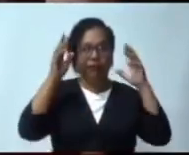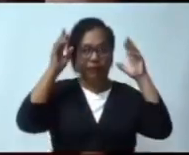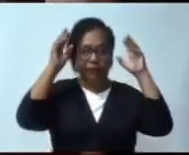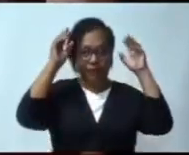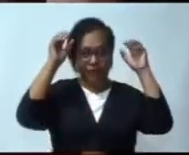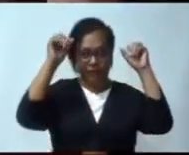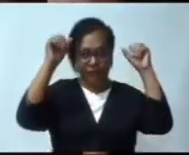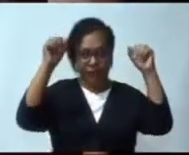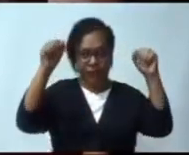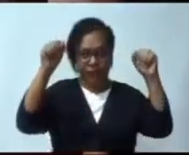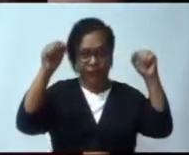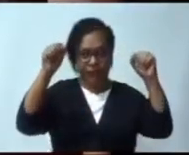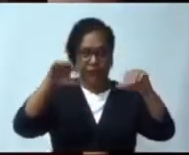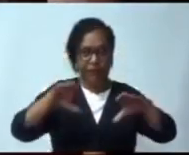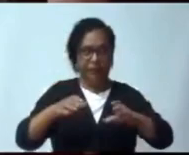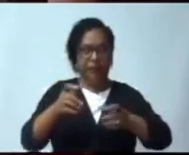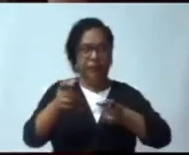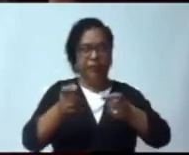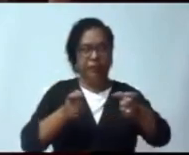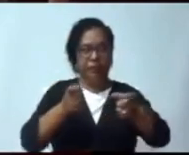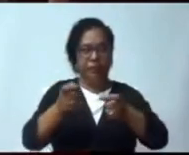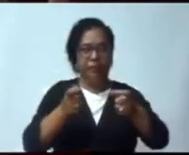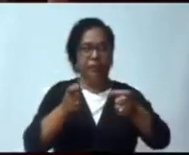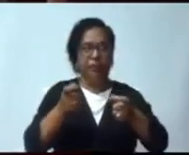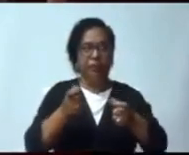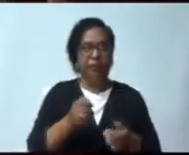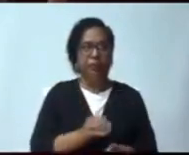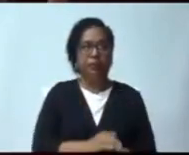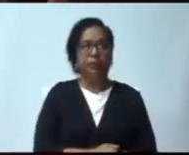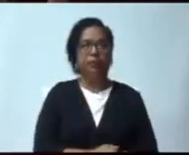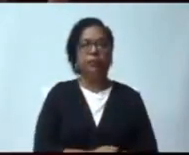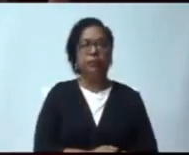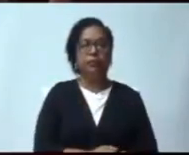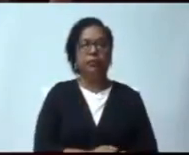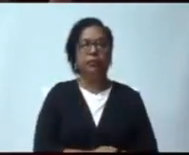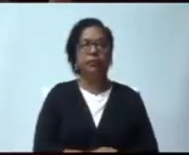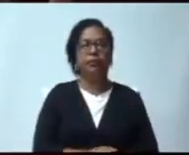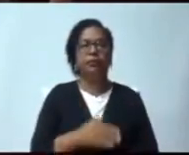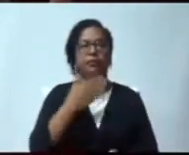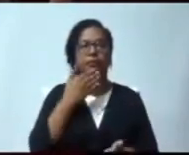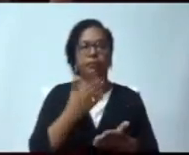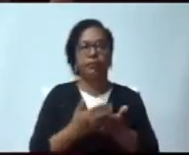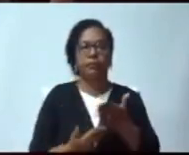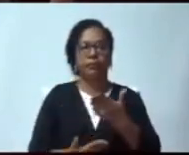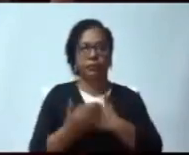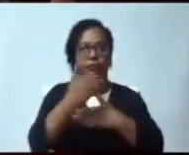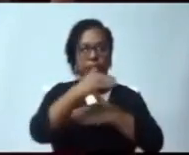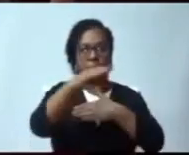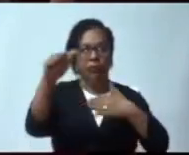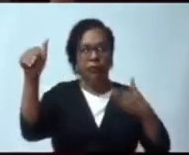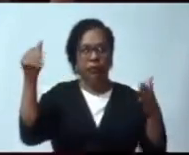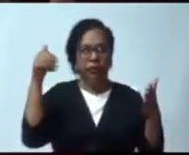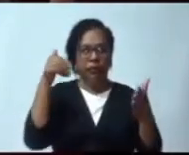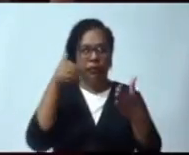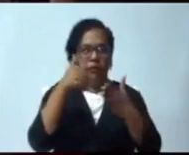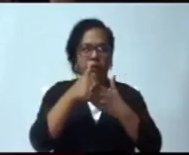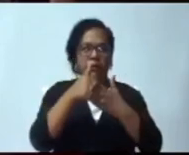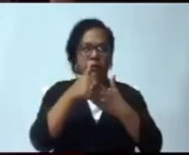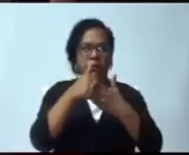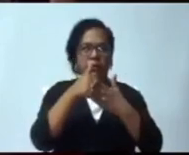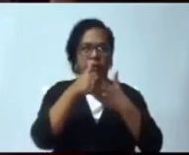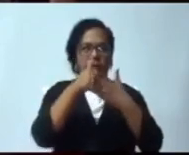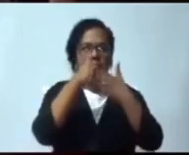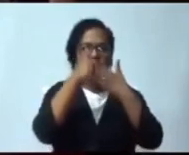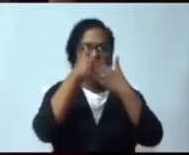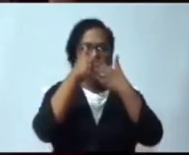todos. Miren, este proyecto de ley, esta iniciativa, que desde que yo